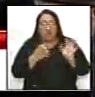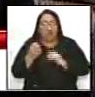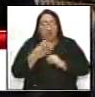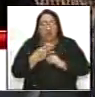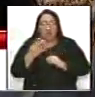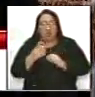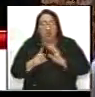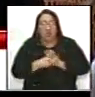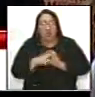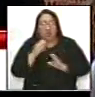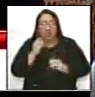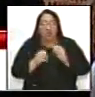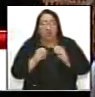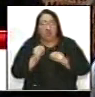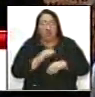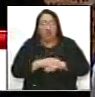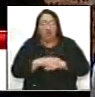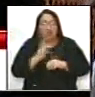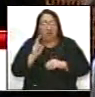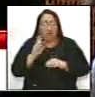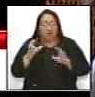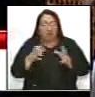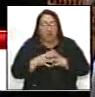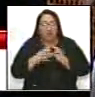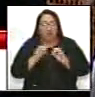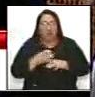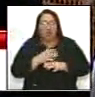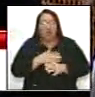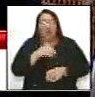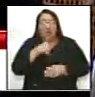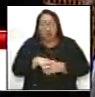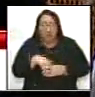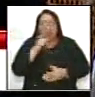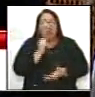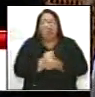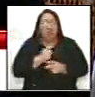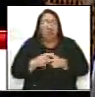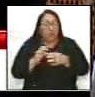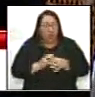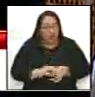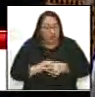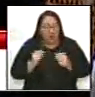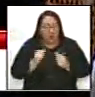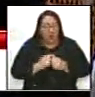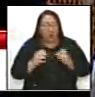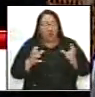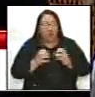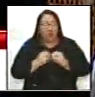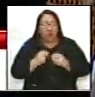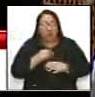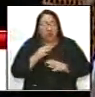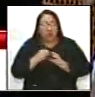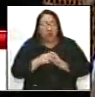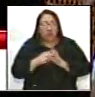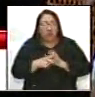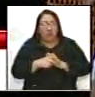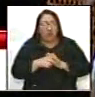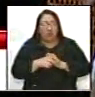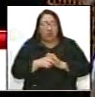29.944, Ley de Reforma Magisterial, el mismo que fue votado y aprobado por unanimidad conjuntamente con el proyecto de ley